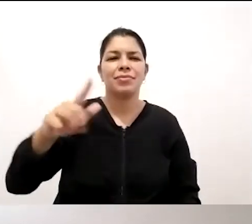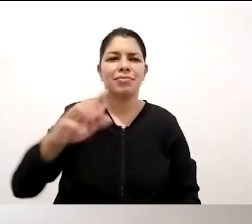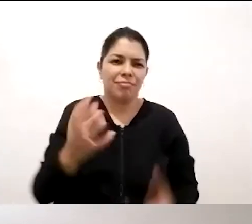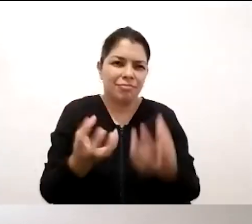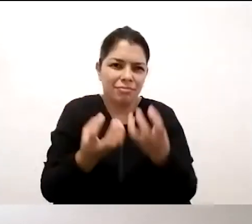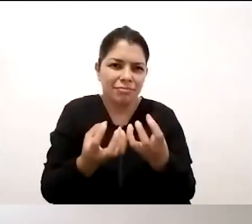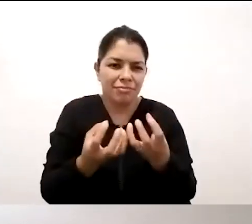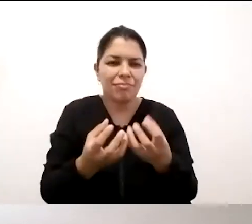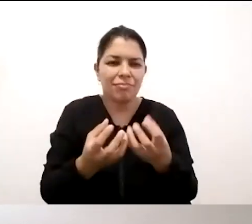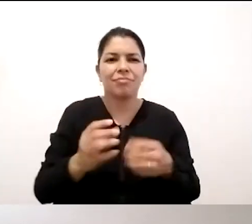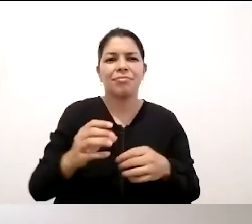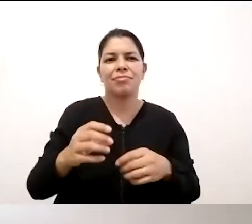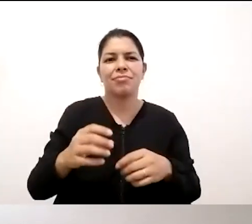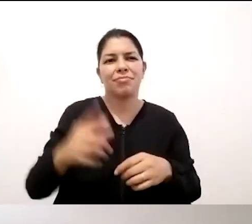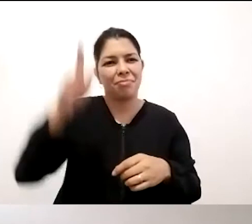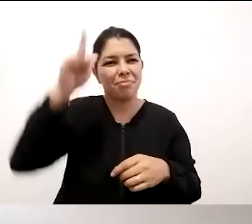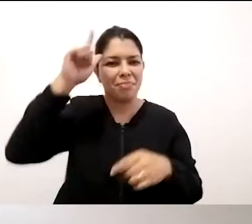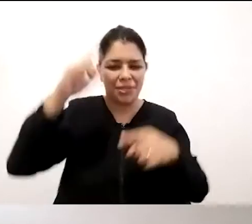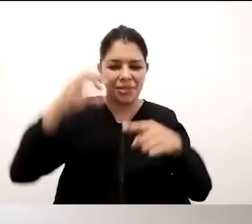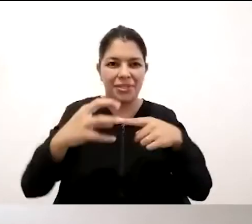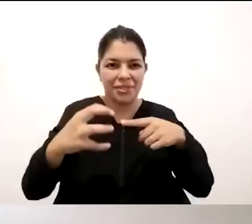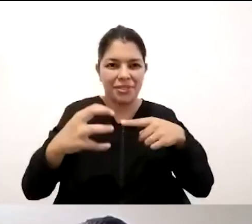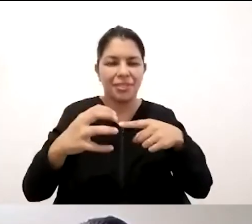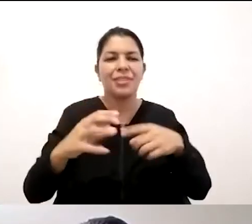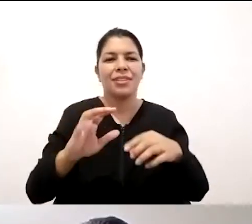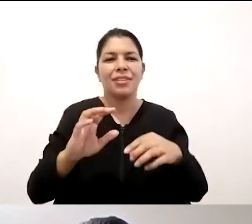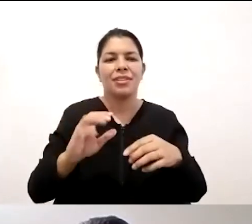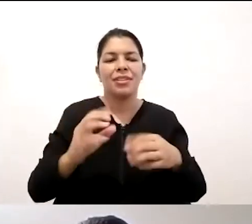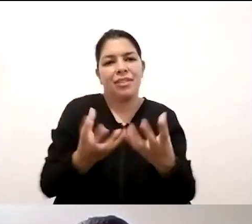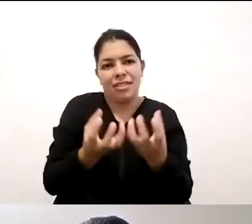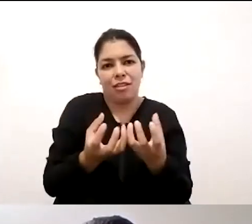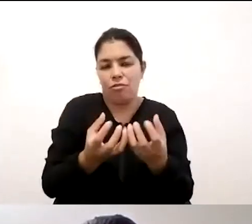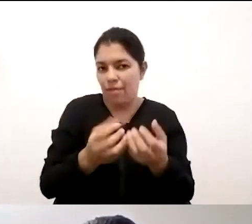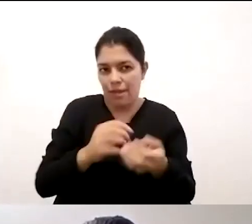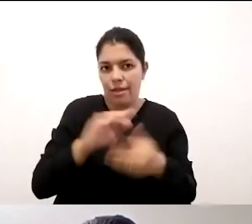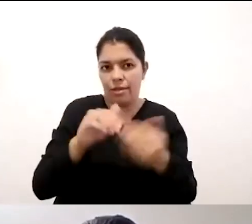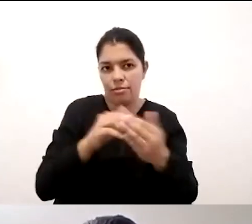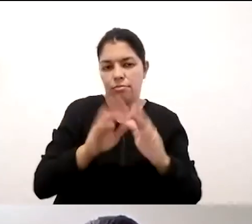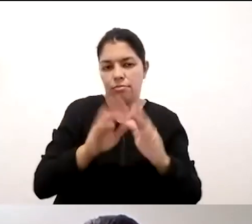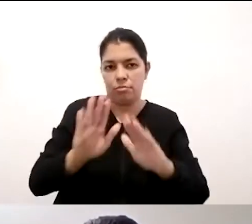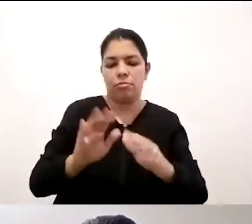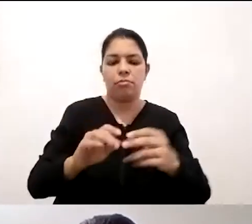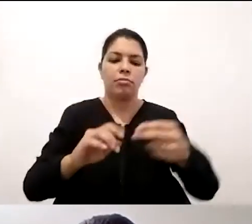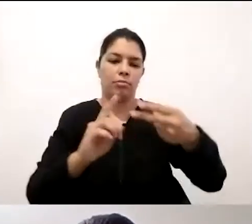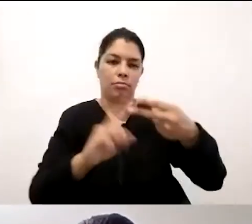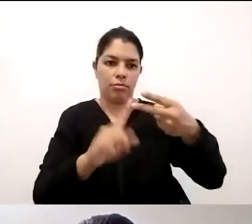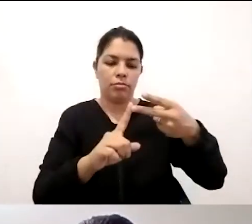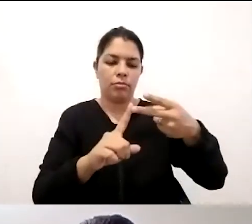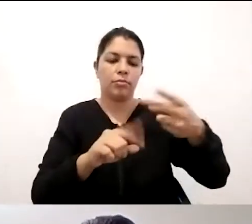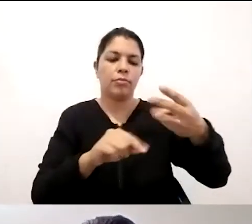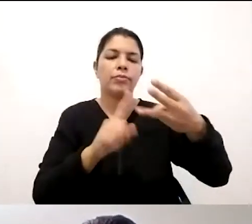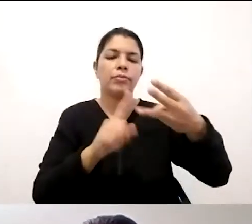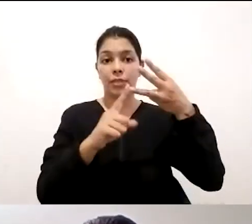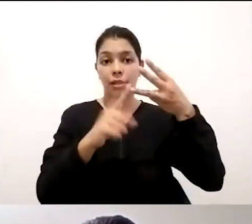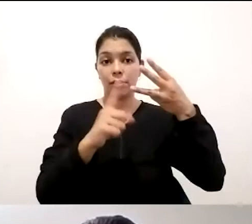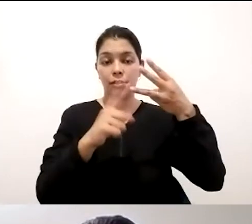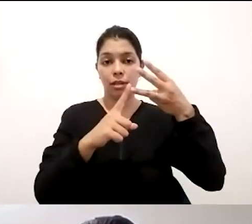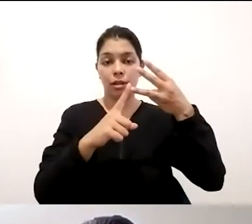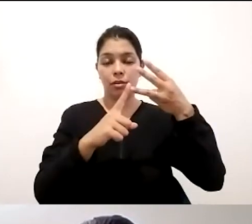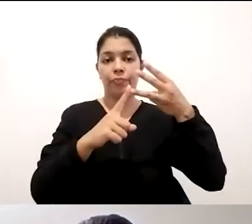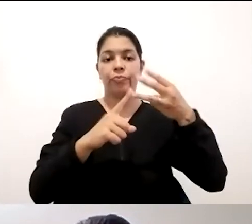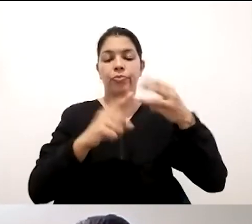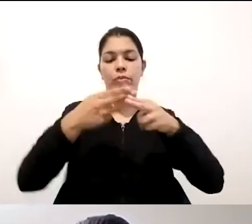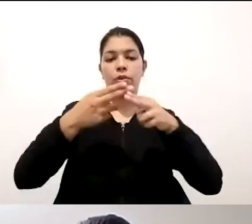pene y glande y testículos. Y la tercera característica es